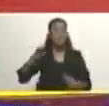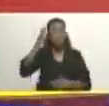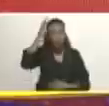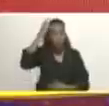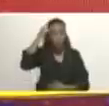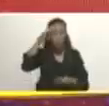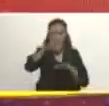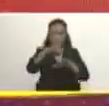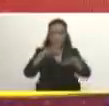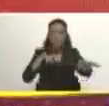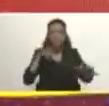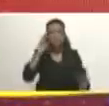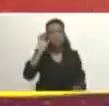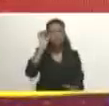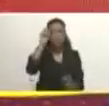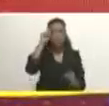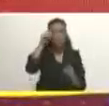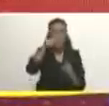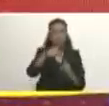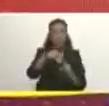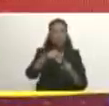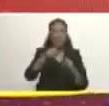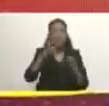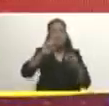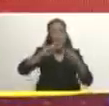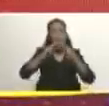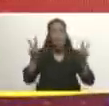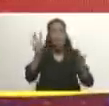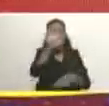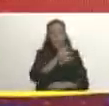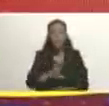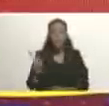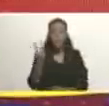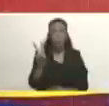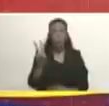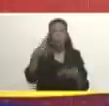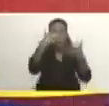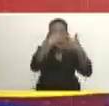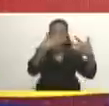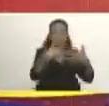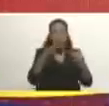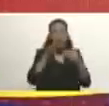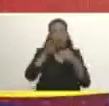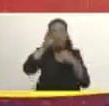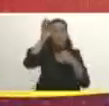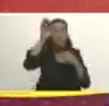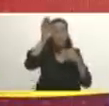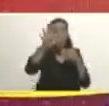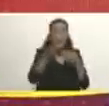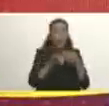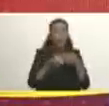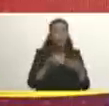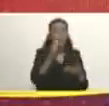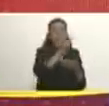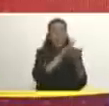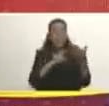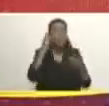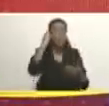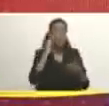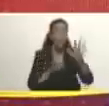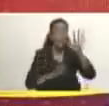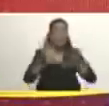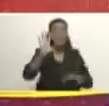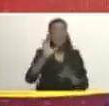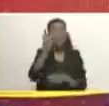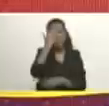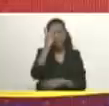superconciencia y atinado criterio por la paz de la República, deja escrito para la posteridad en el discurso de Angostura el 15